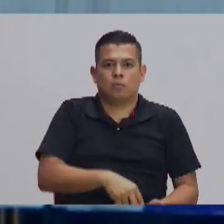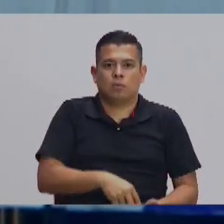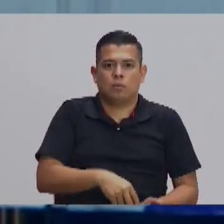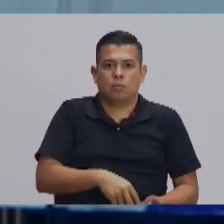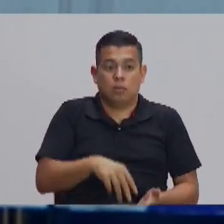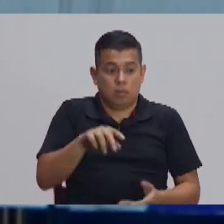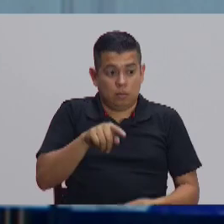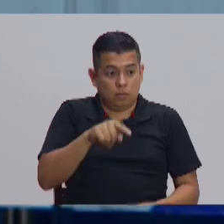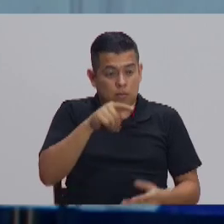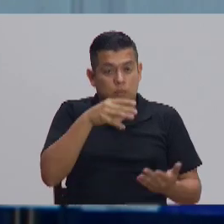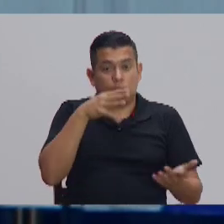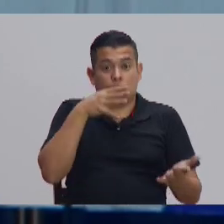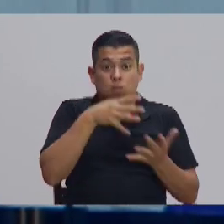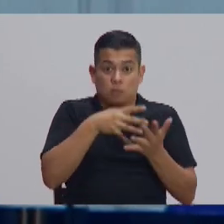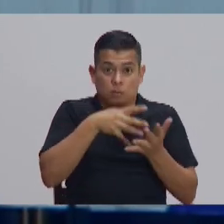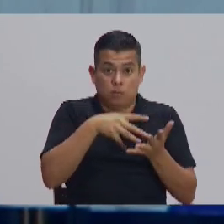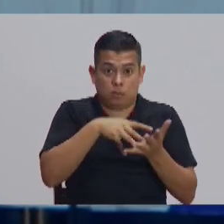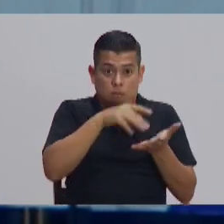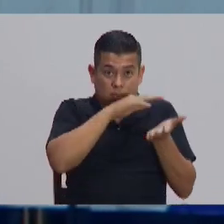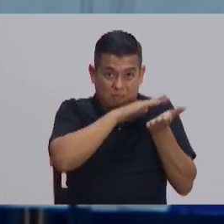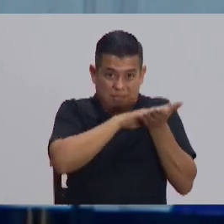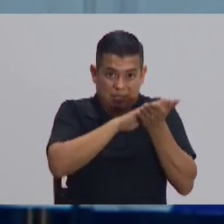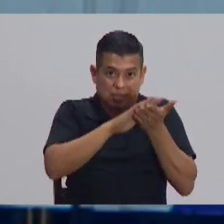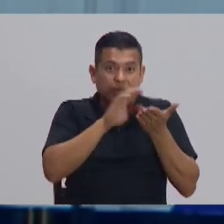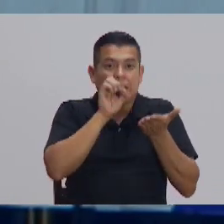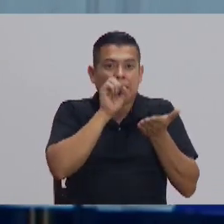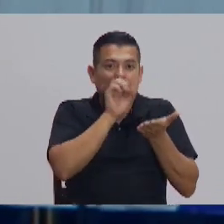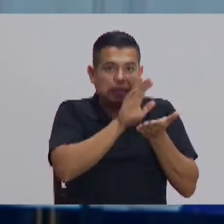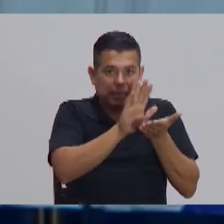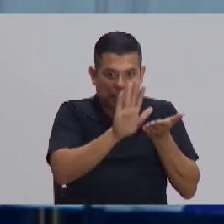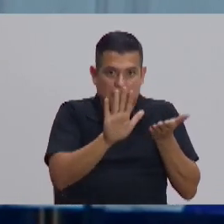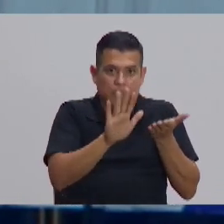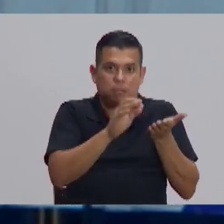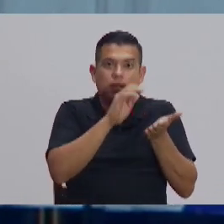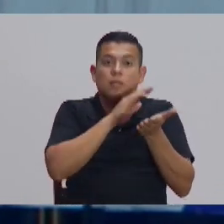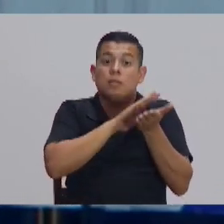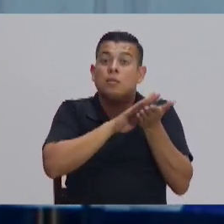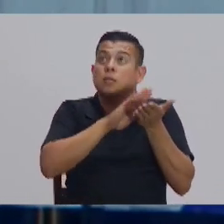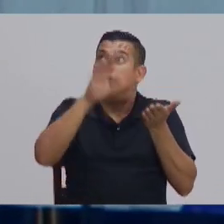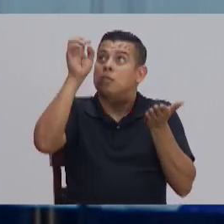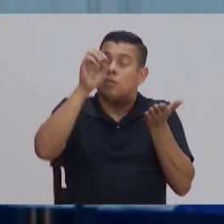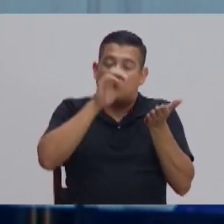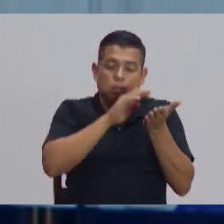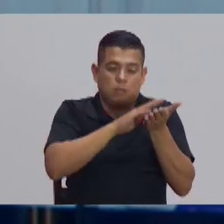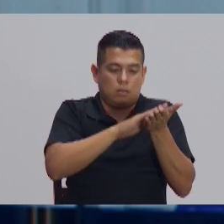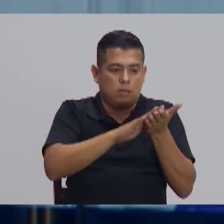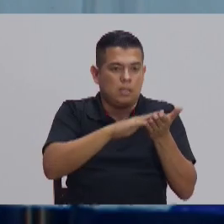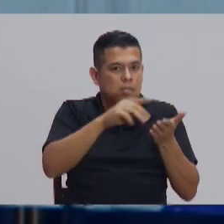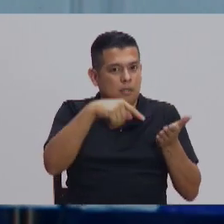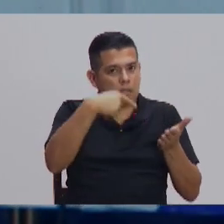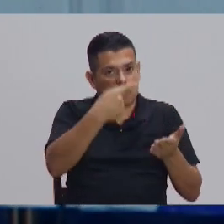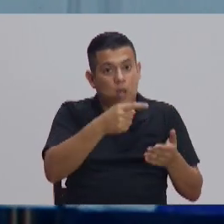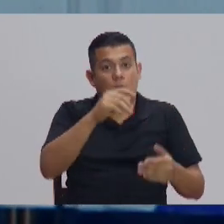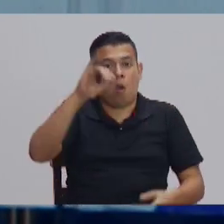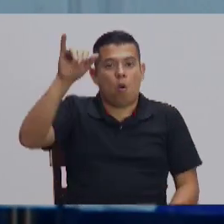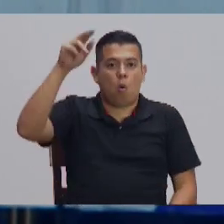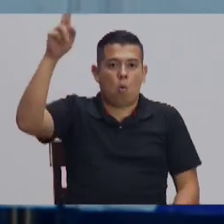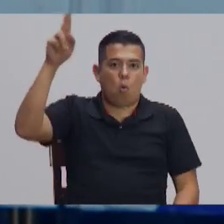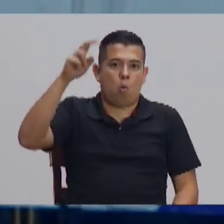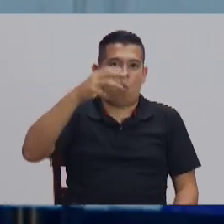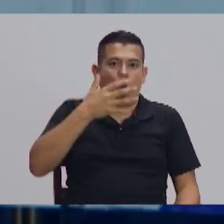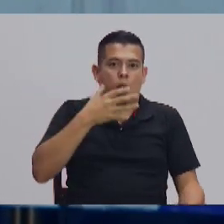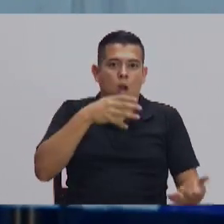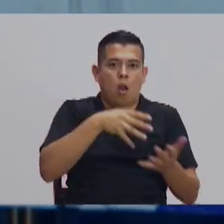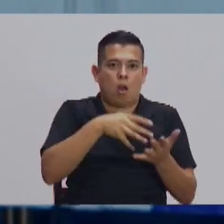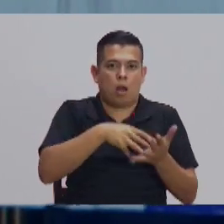santifica al pueblo y di santificados para mañana porque jehová el yo